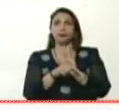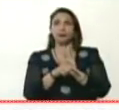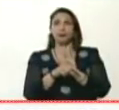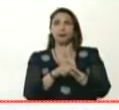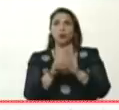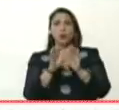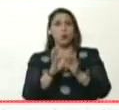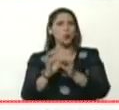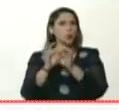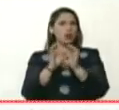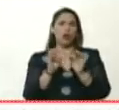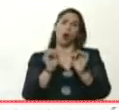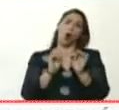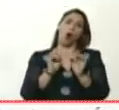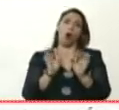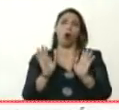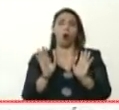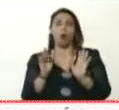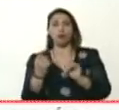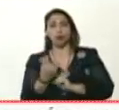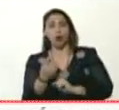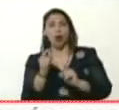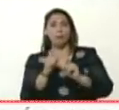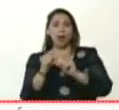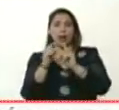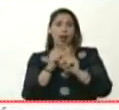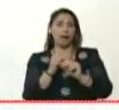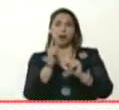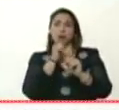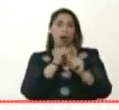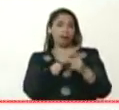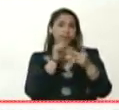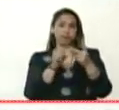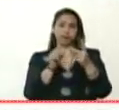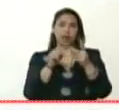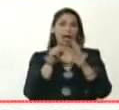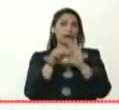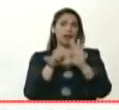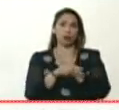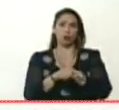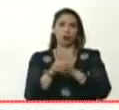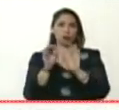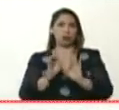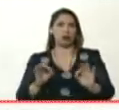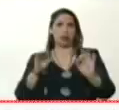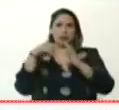Unido, estatuto de transición, una sola frase. Ni aparece estatuto por ningún lado.